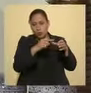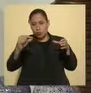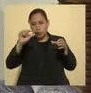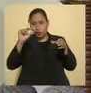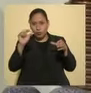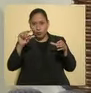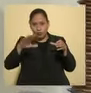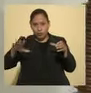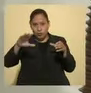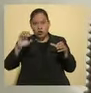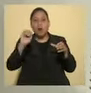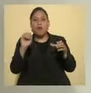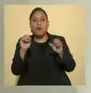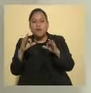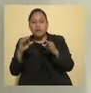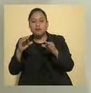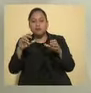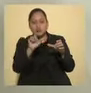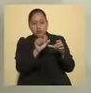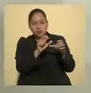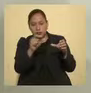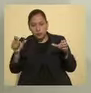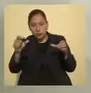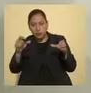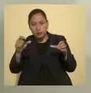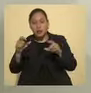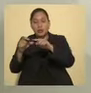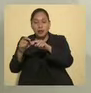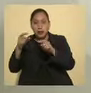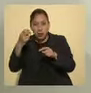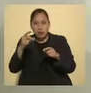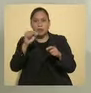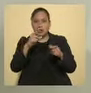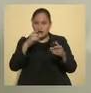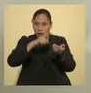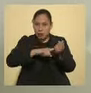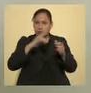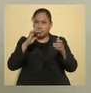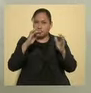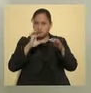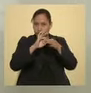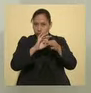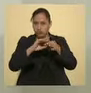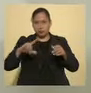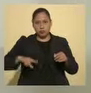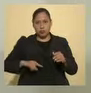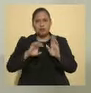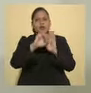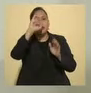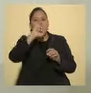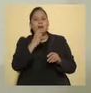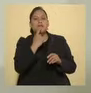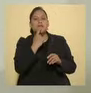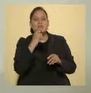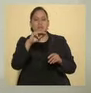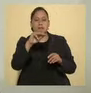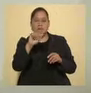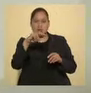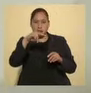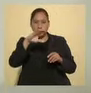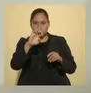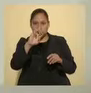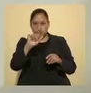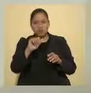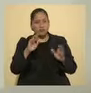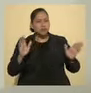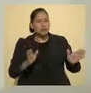Es un organismo público descentralizado que está dentro del gobierno actual. El jefe de gobierno, Miguel Mancera, está